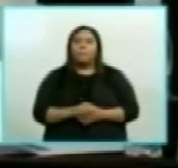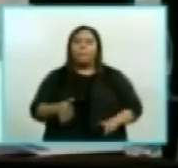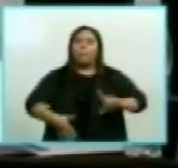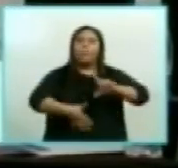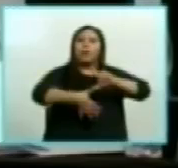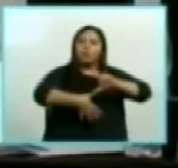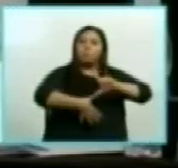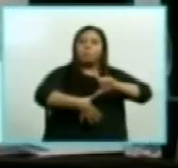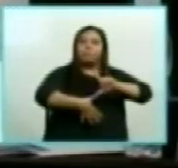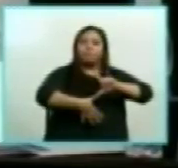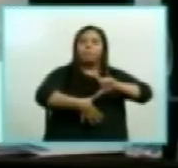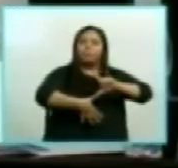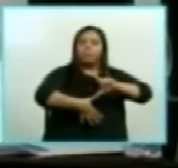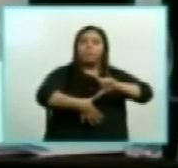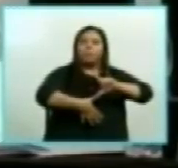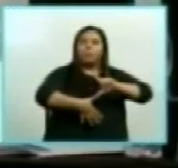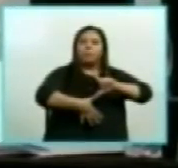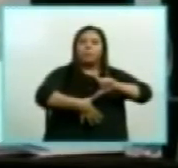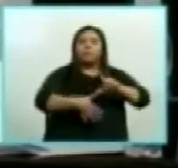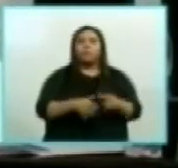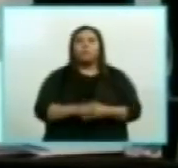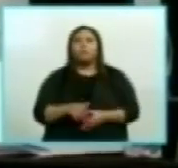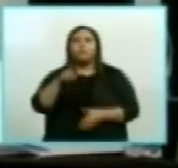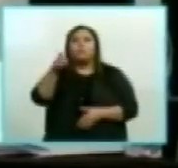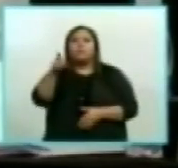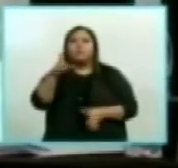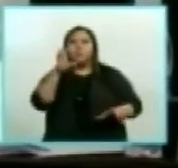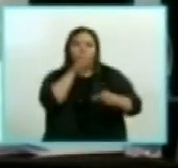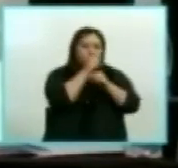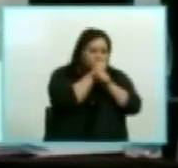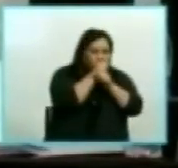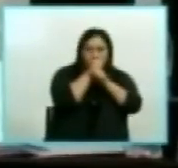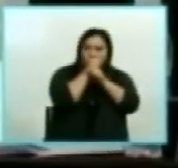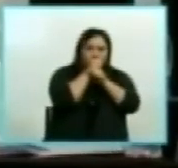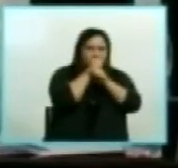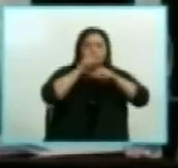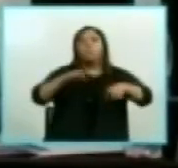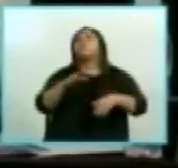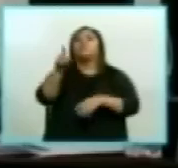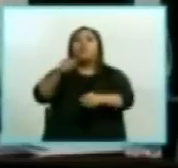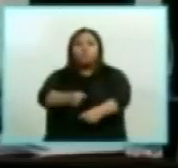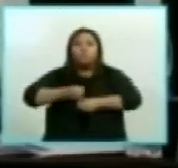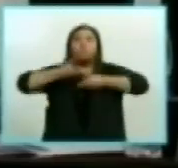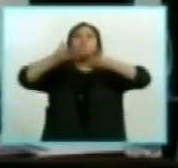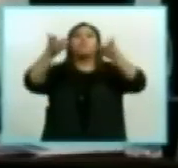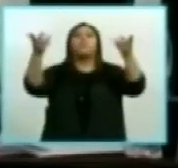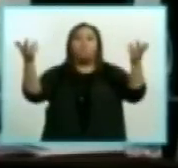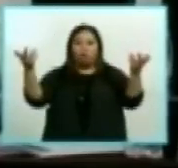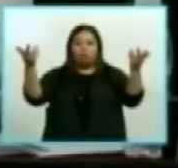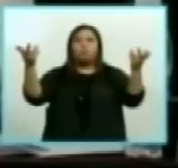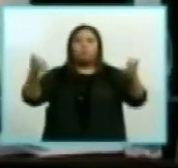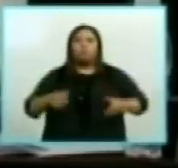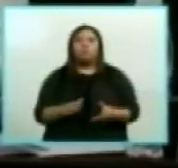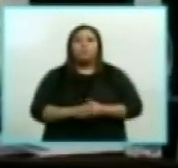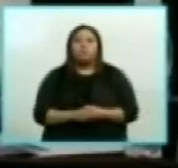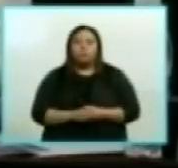América Latina debe de alzar su voz y hacer eco de las palabras de